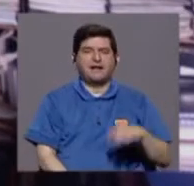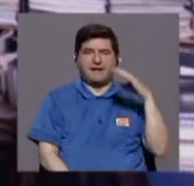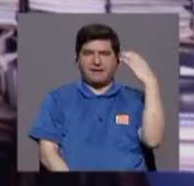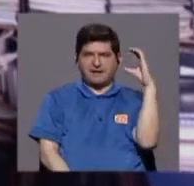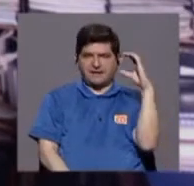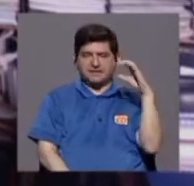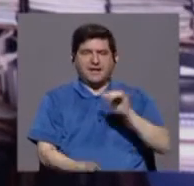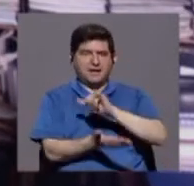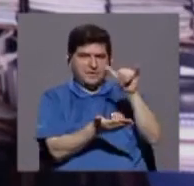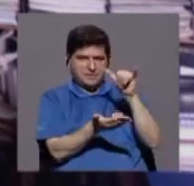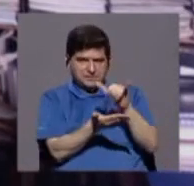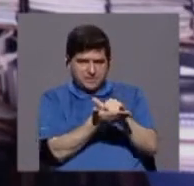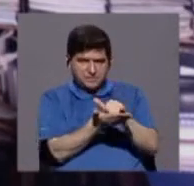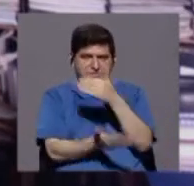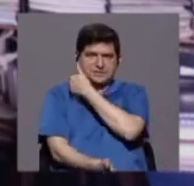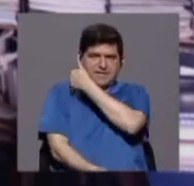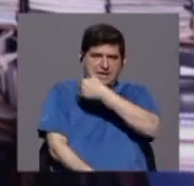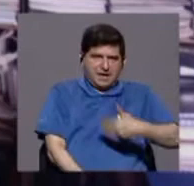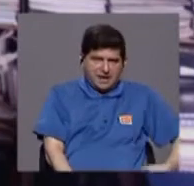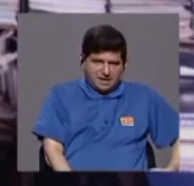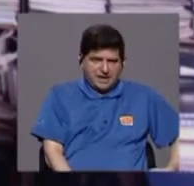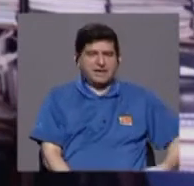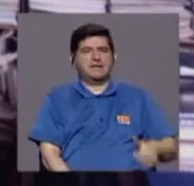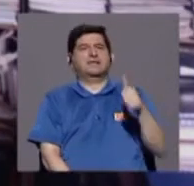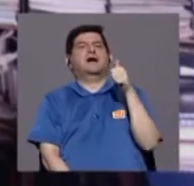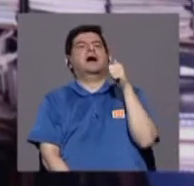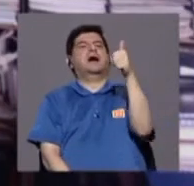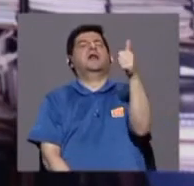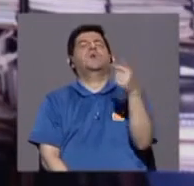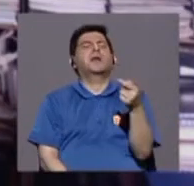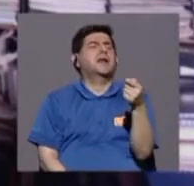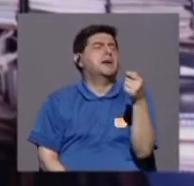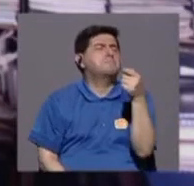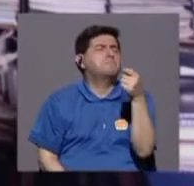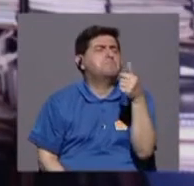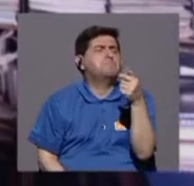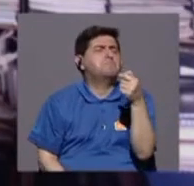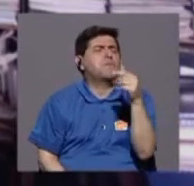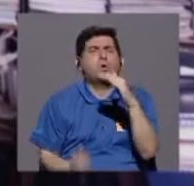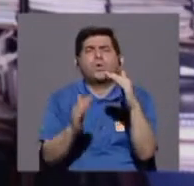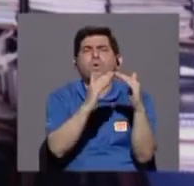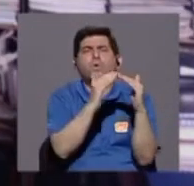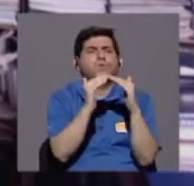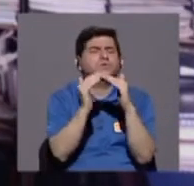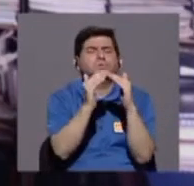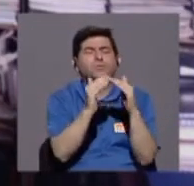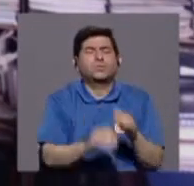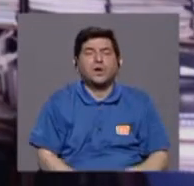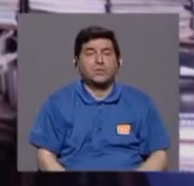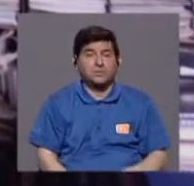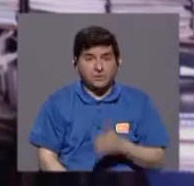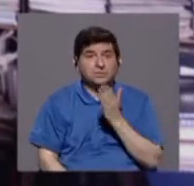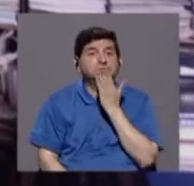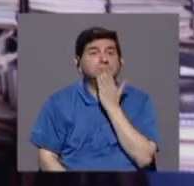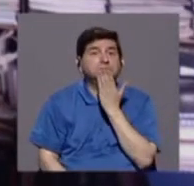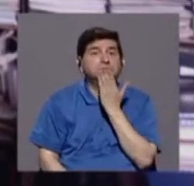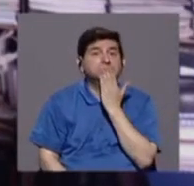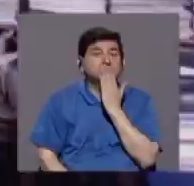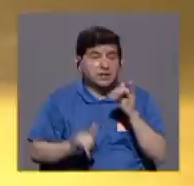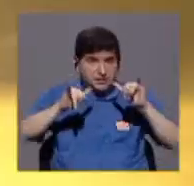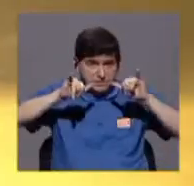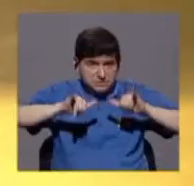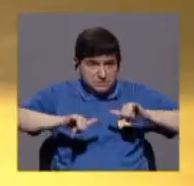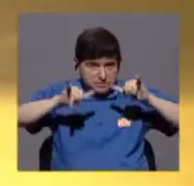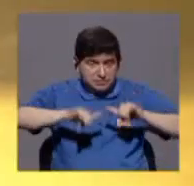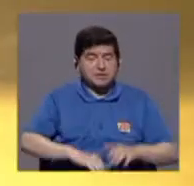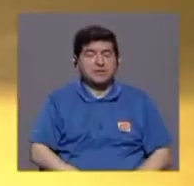José, Heredia, Alajuela, unos muy poquitos pueblos de indios que todavía quedaban,